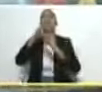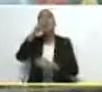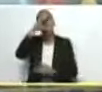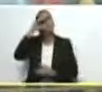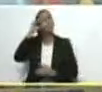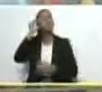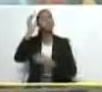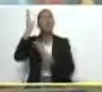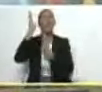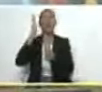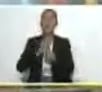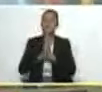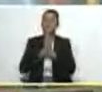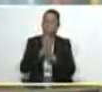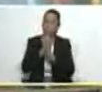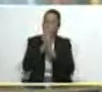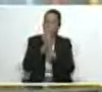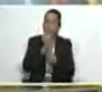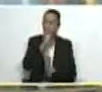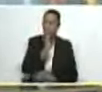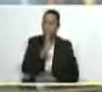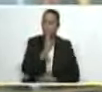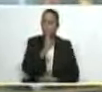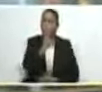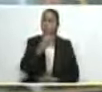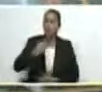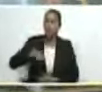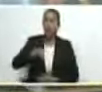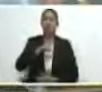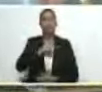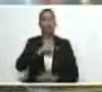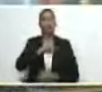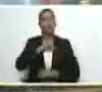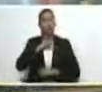bendita por delante, nosotros siempre venceremos.